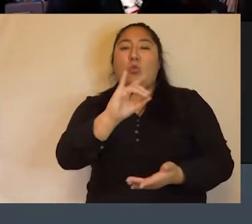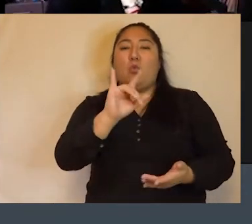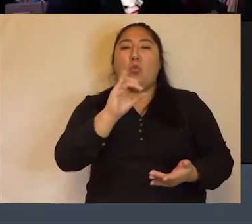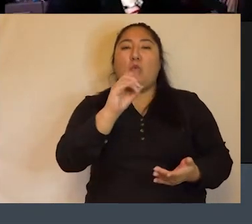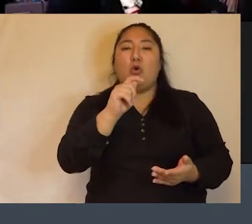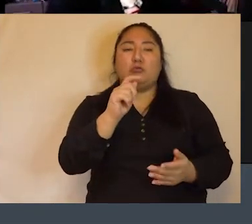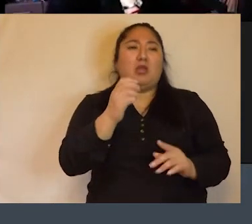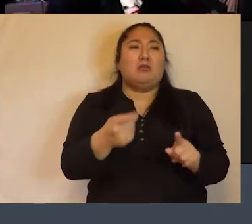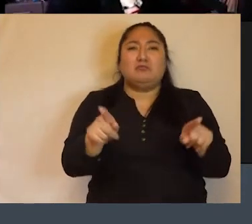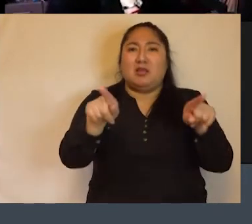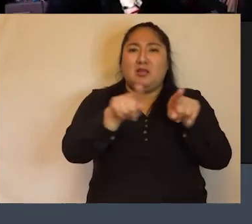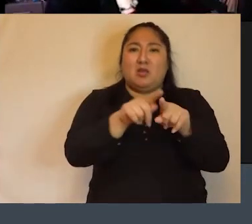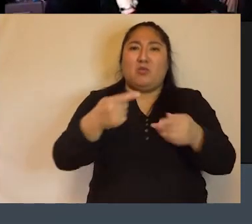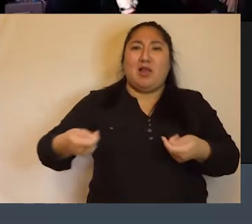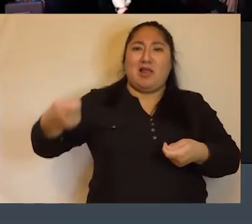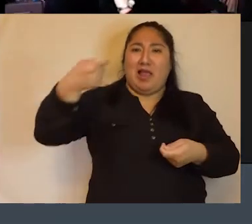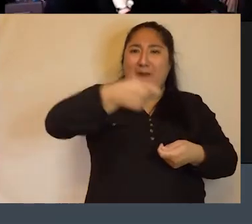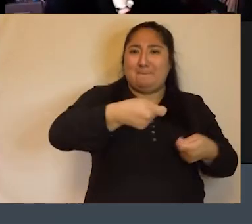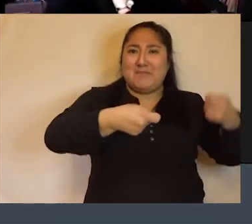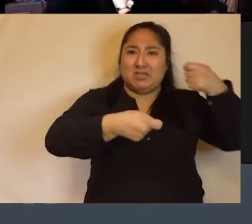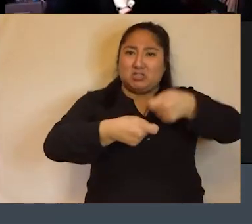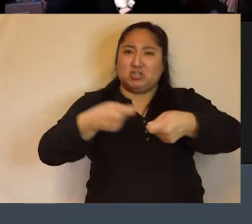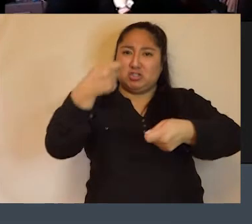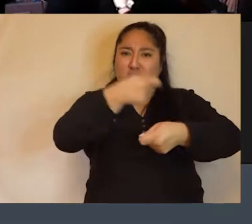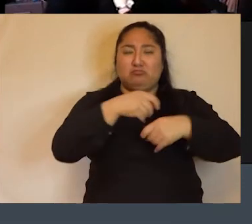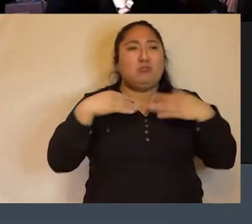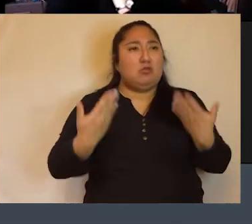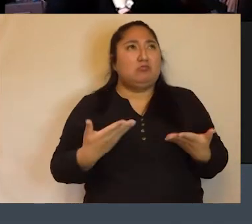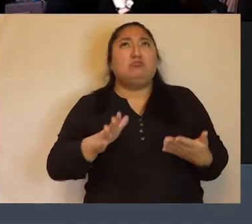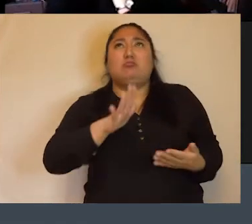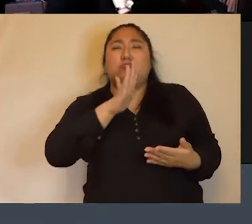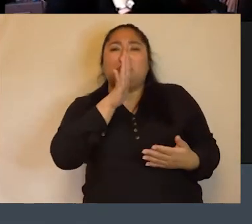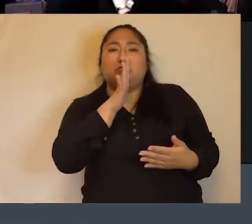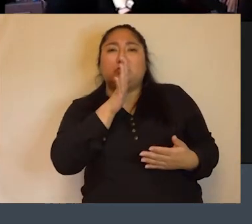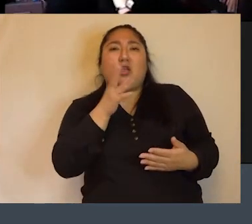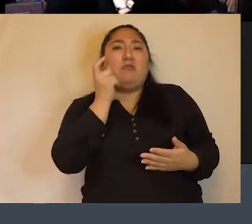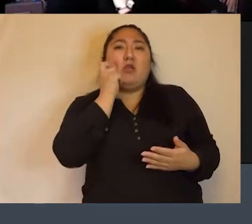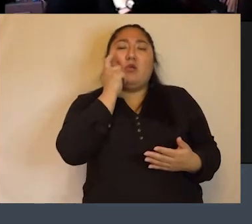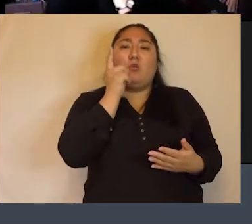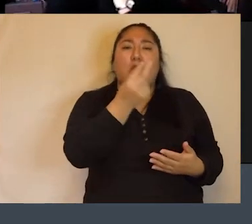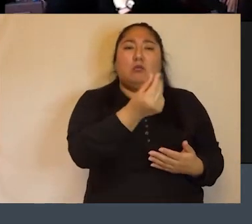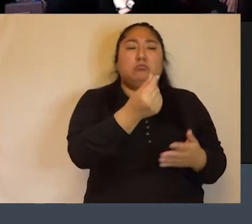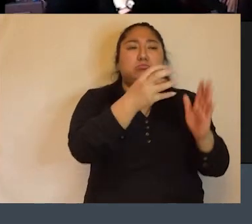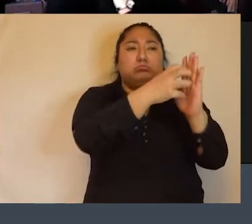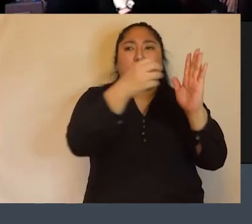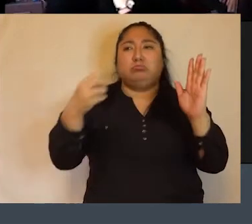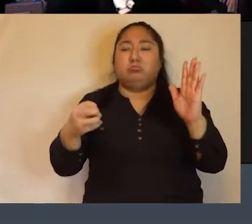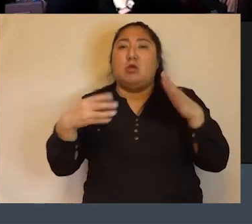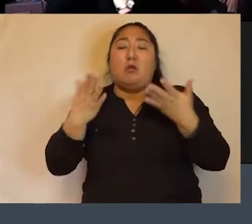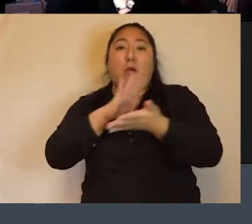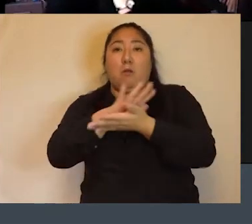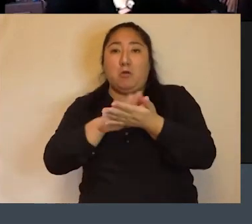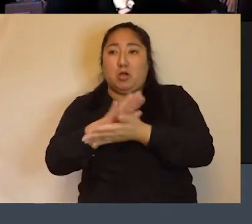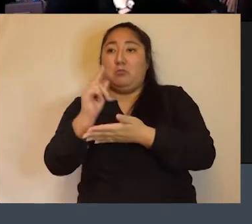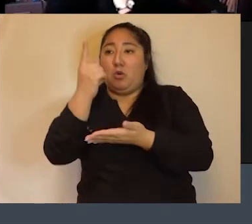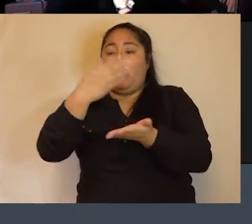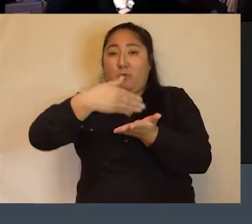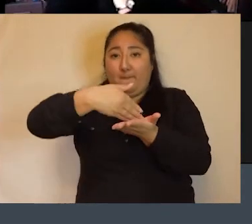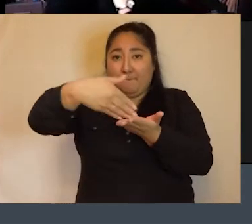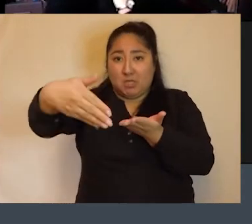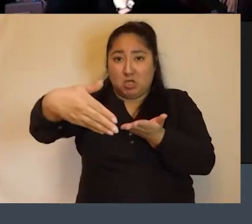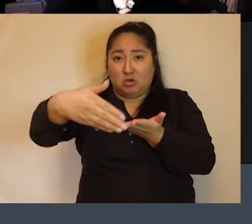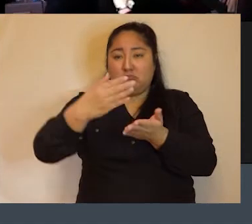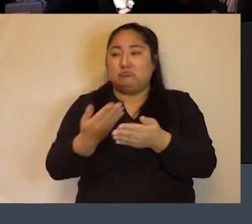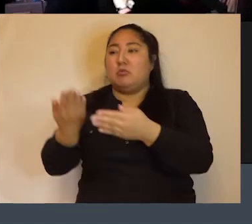tanto, es equivalente a una inversión. Entonces uno nunca sabe a qué valor va a retirar. Entonces tú puedes retirar 1 millón de